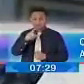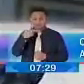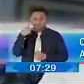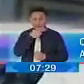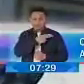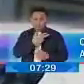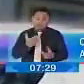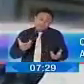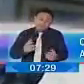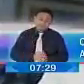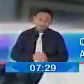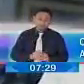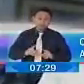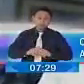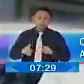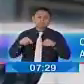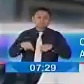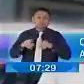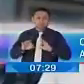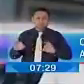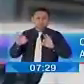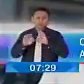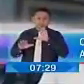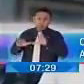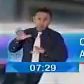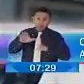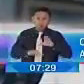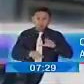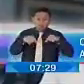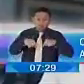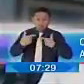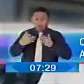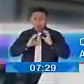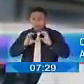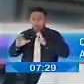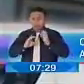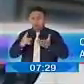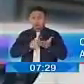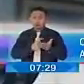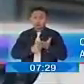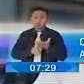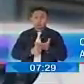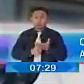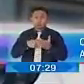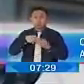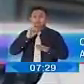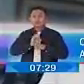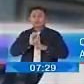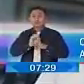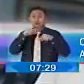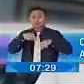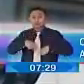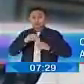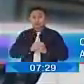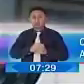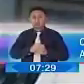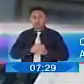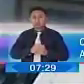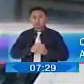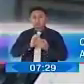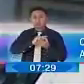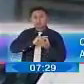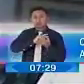país. Pero han habido avances importantes que los hemos hablado, los hemos discutido, lo que el Ecuador ha dado ese viraje en